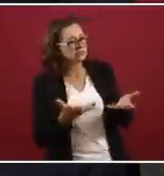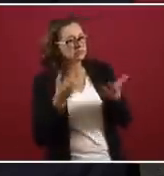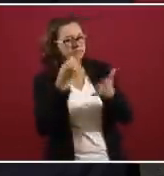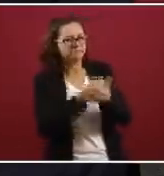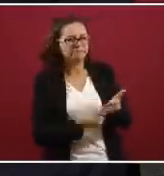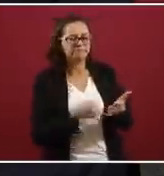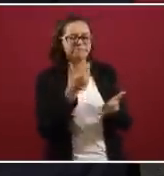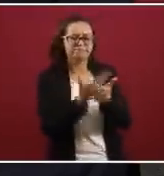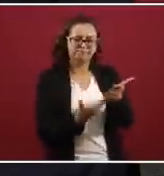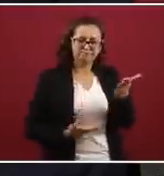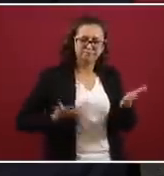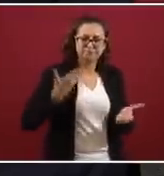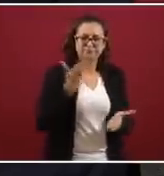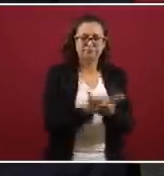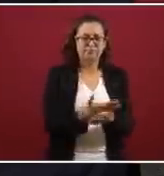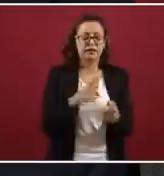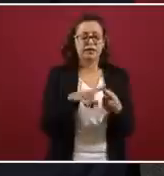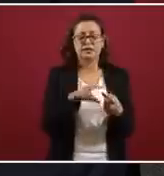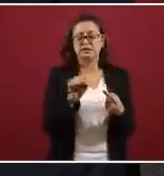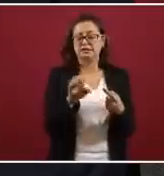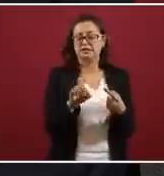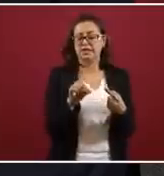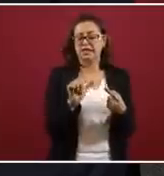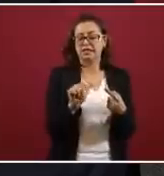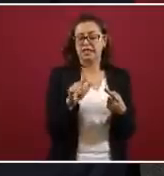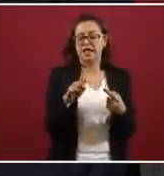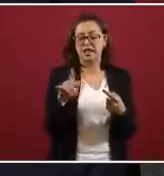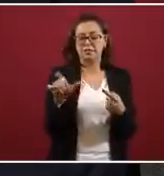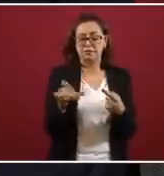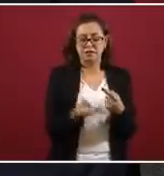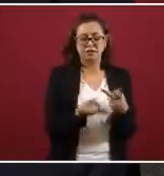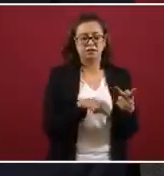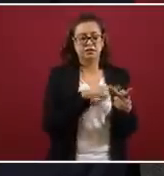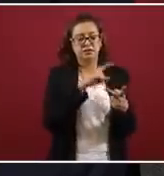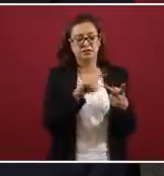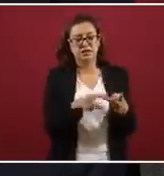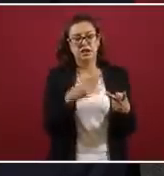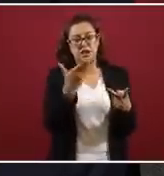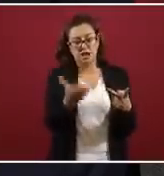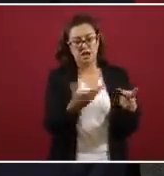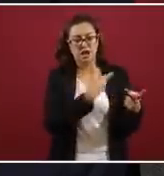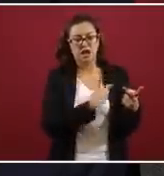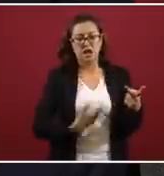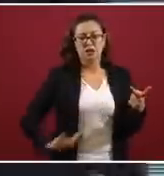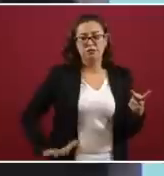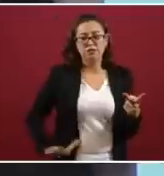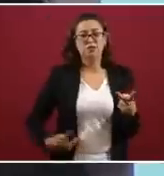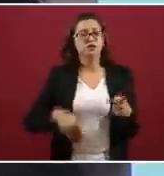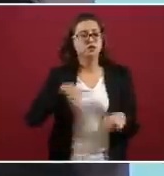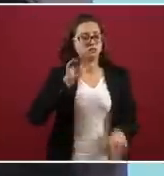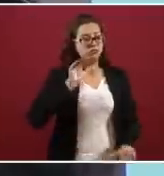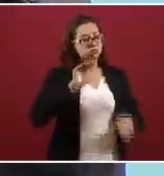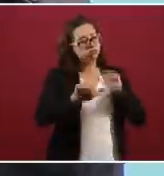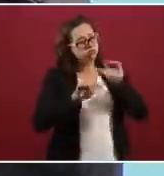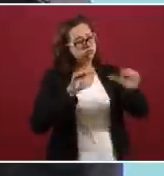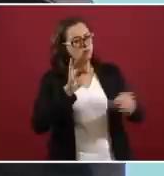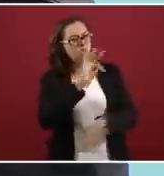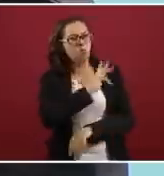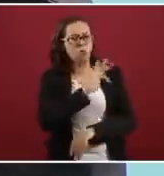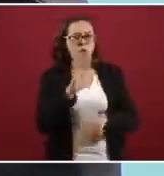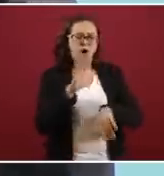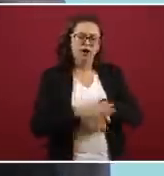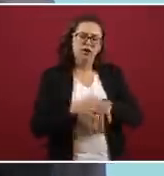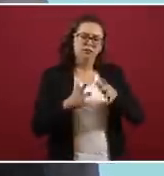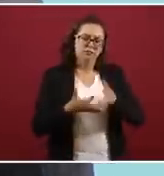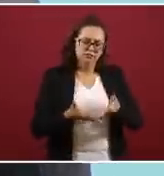tanto planteadas a Segalmex como fundamentalmente al jefe del Ejecutivo, de que pudiera aumentarse el